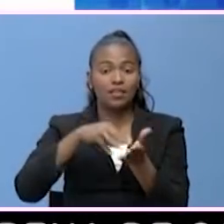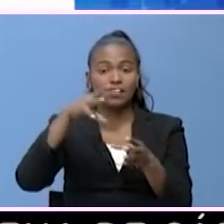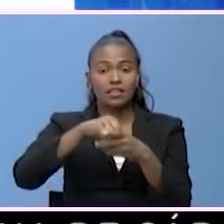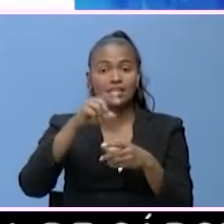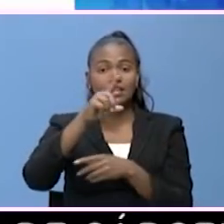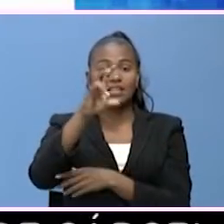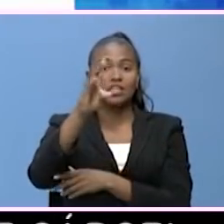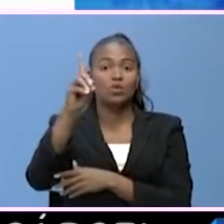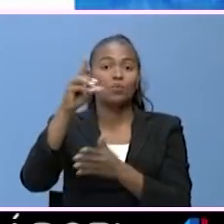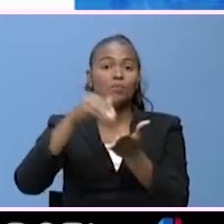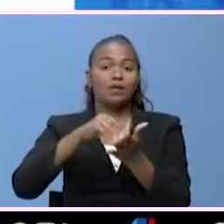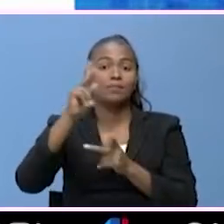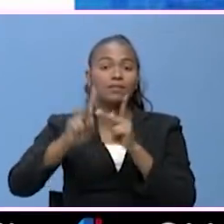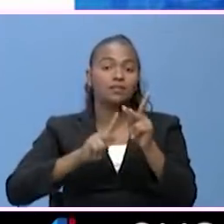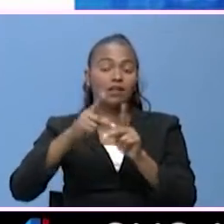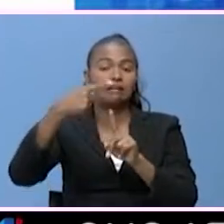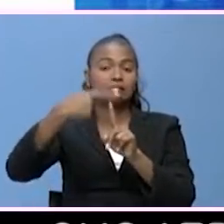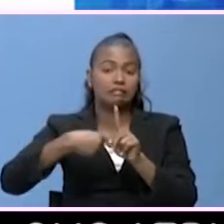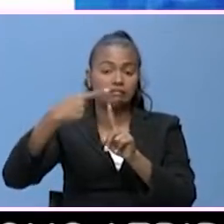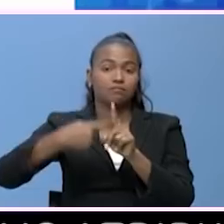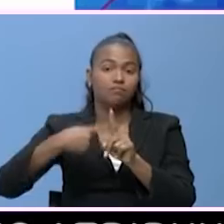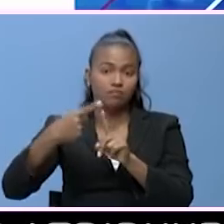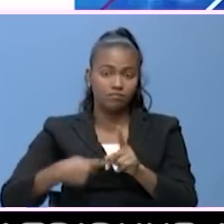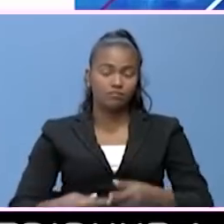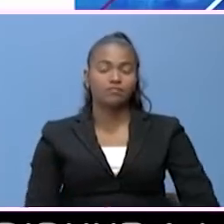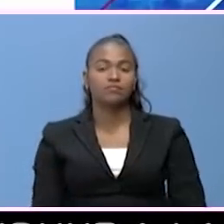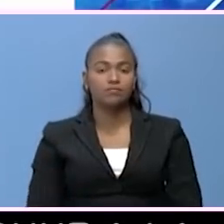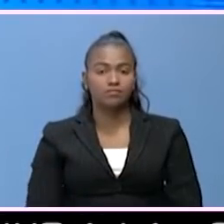mil personas mensualmente.